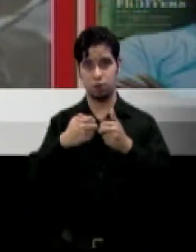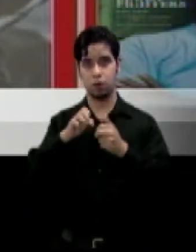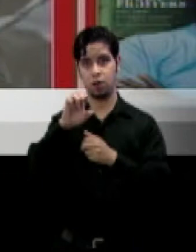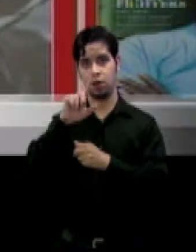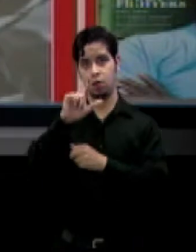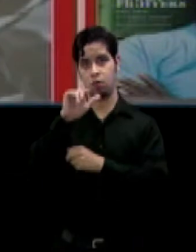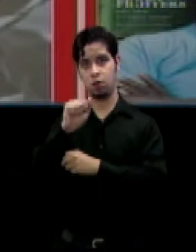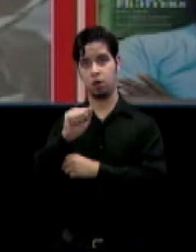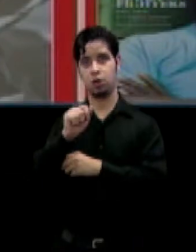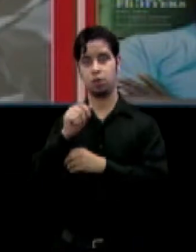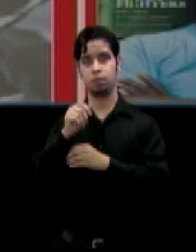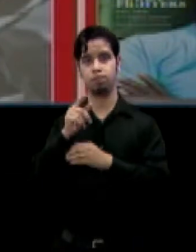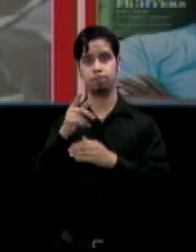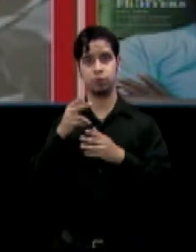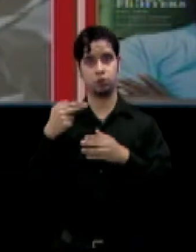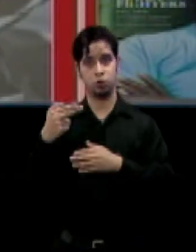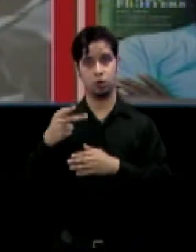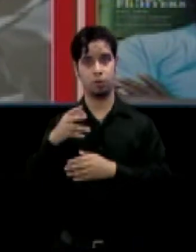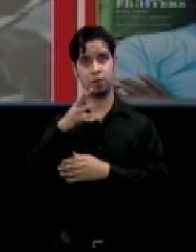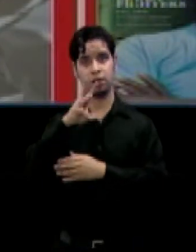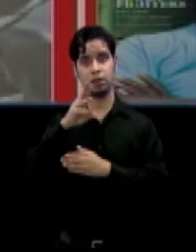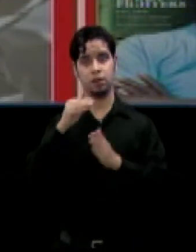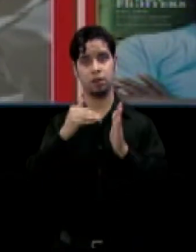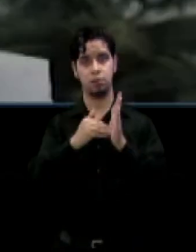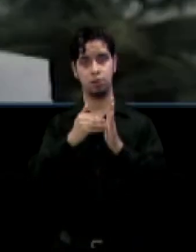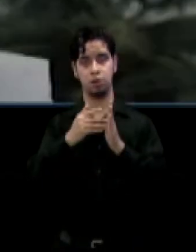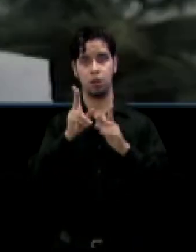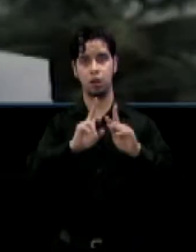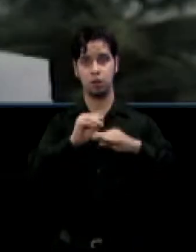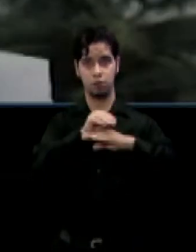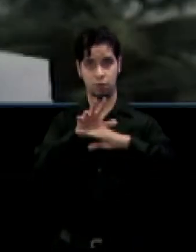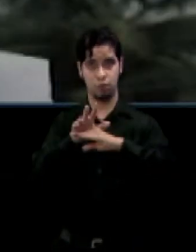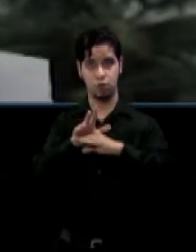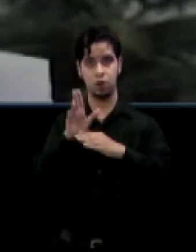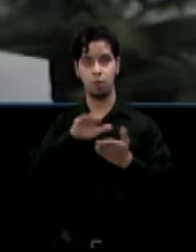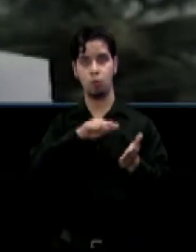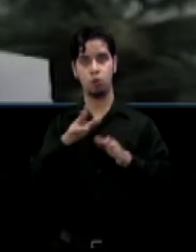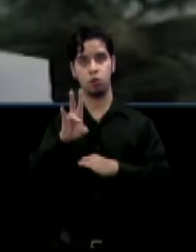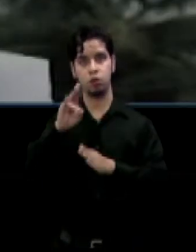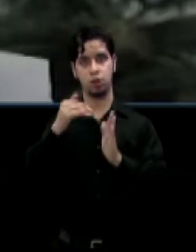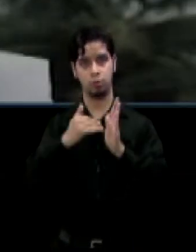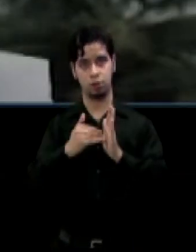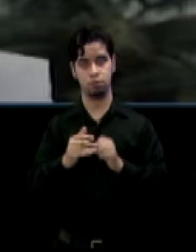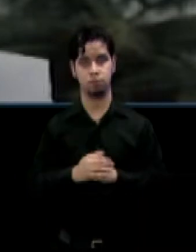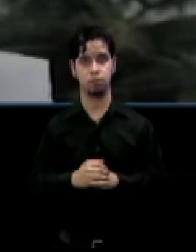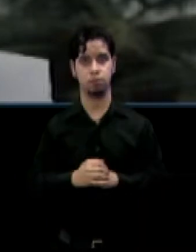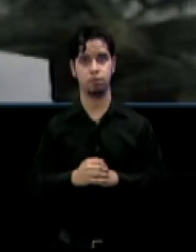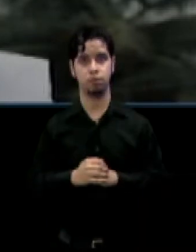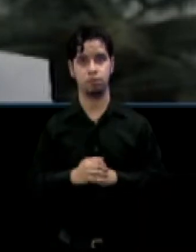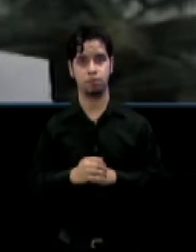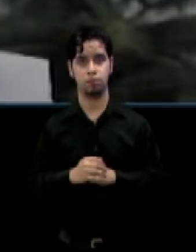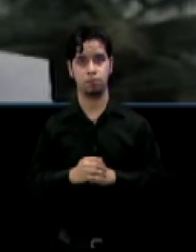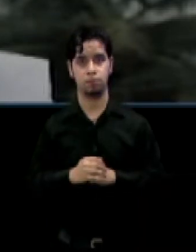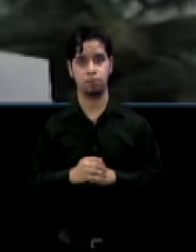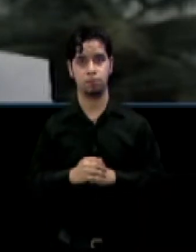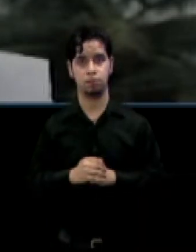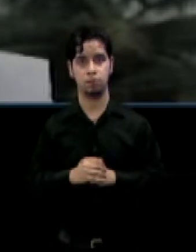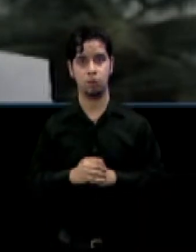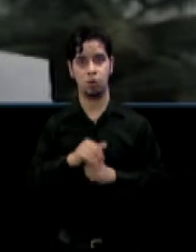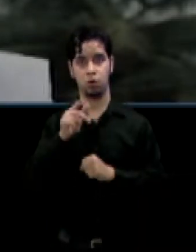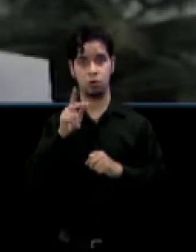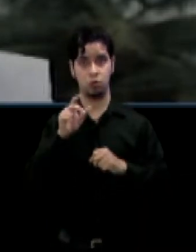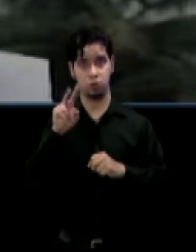infectado a más de 16,000 personas y ha matado a casi 7,000 de ellas. El segundo lugar fue otorgado a los manifestantes de